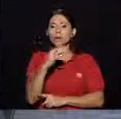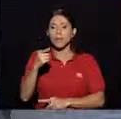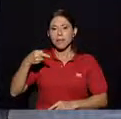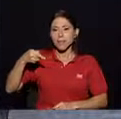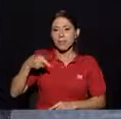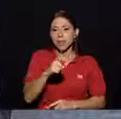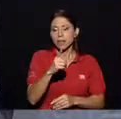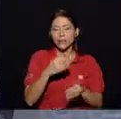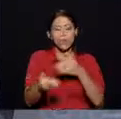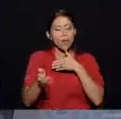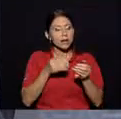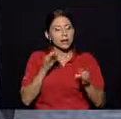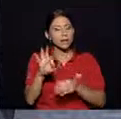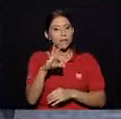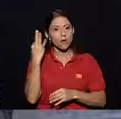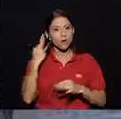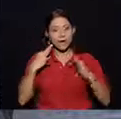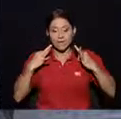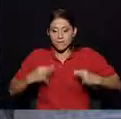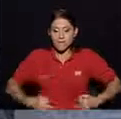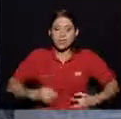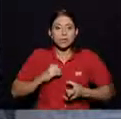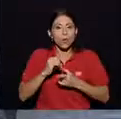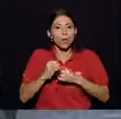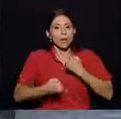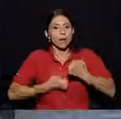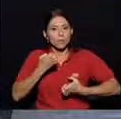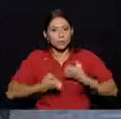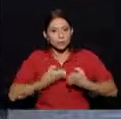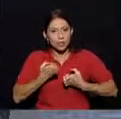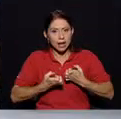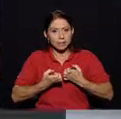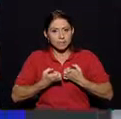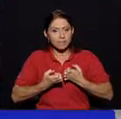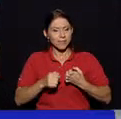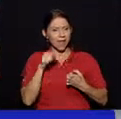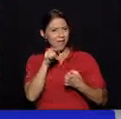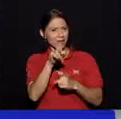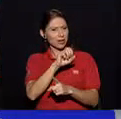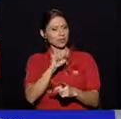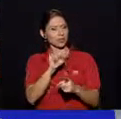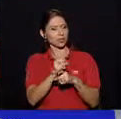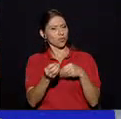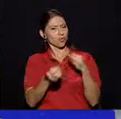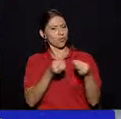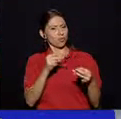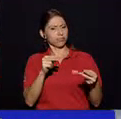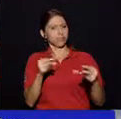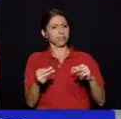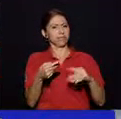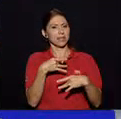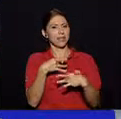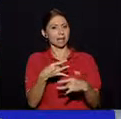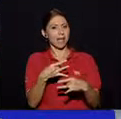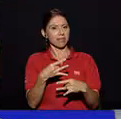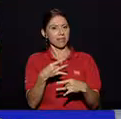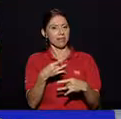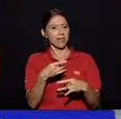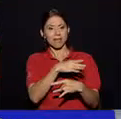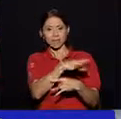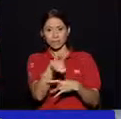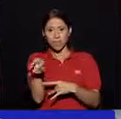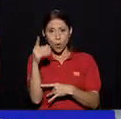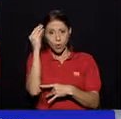maltrato, físico o emocional. Sin embargo, y ahí hay una paradoja interesante en términos de percepción de las